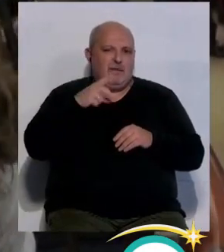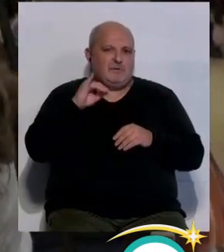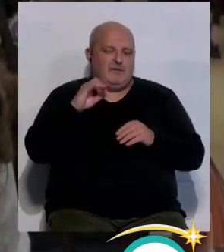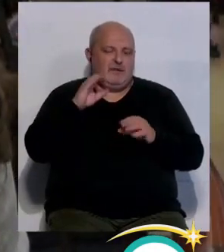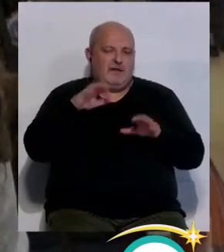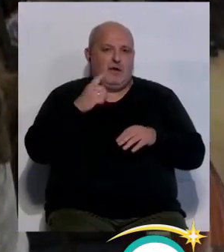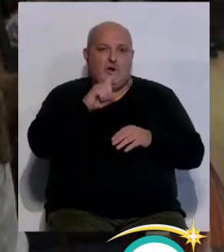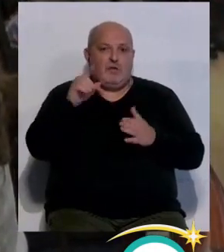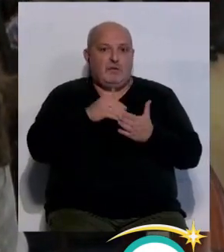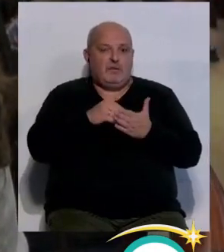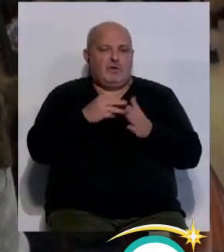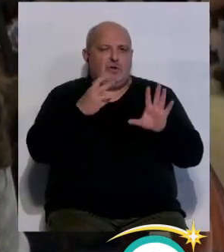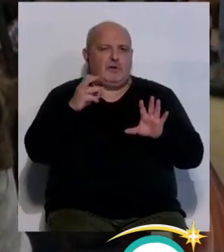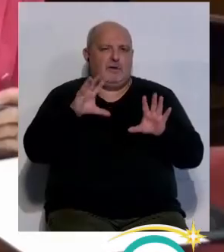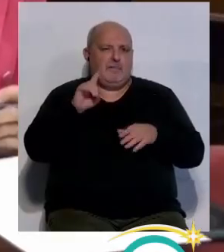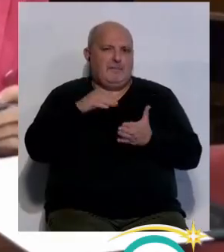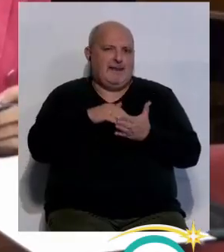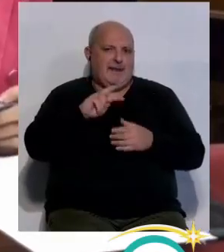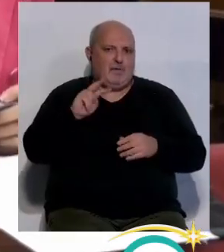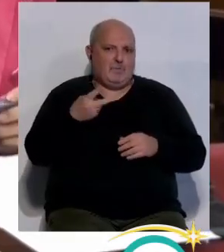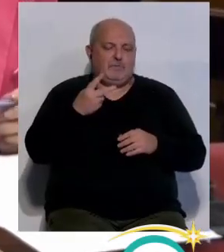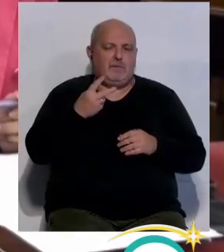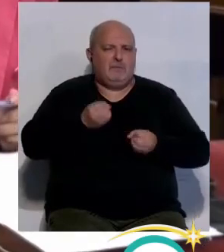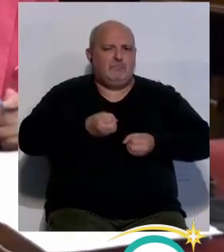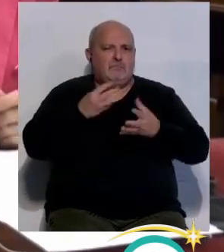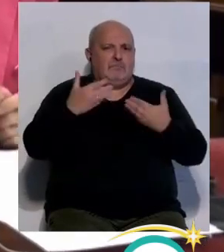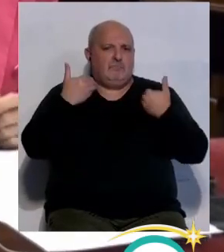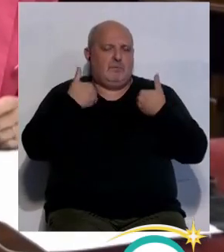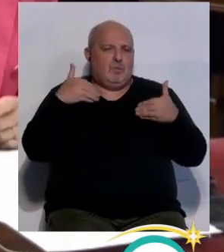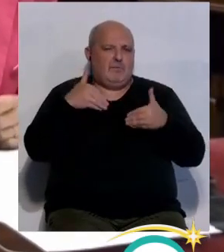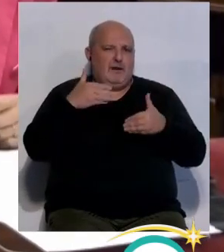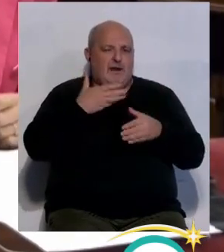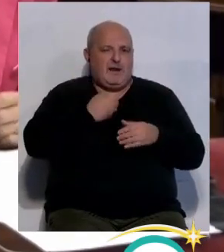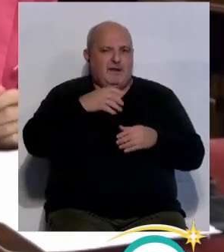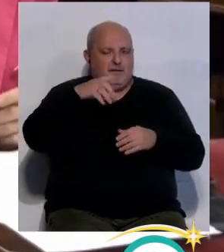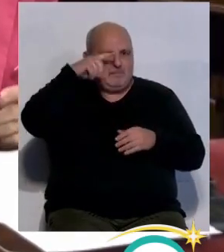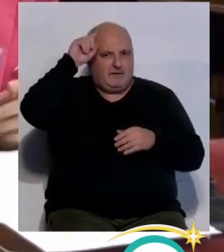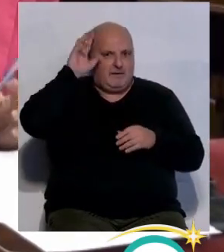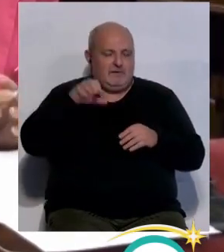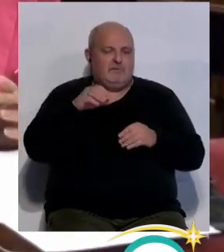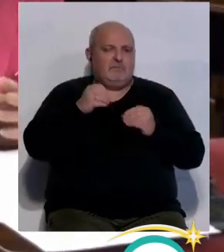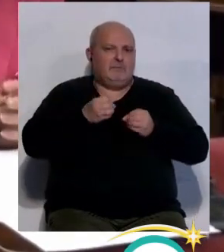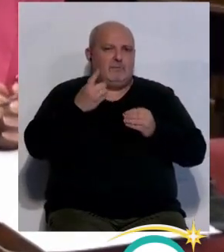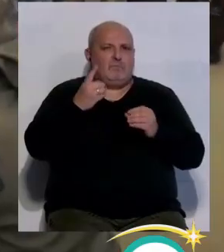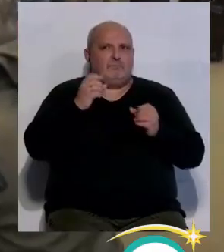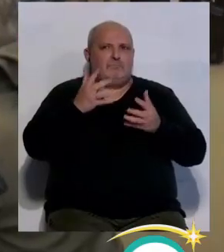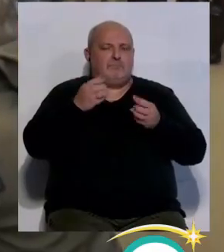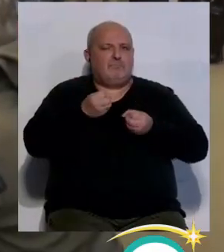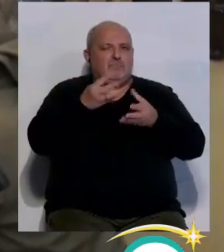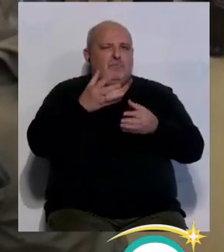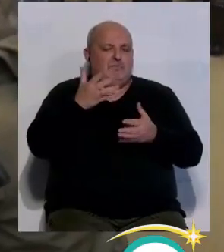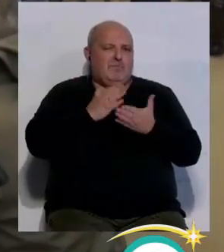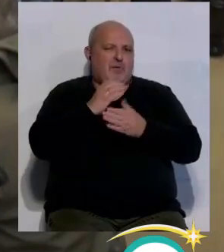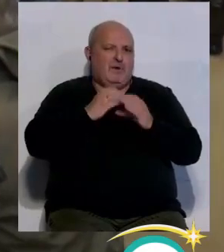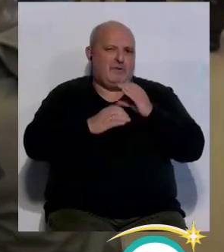Cádiz, 11.815.000 euros. Lo ha dado a conocer este jueves el alcalde de la ciudad, Bruno García, en un avance a los medios